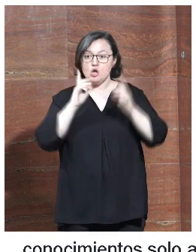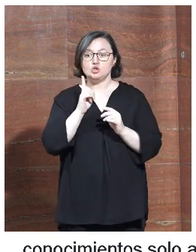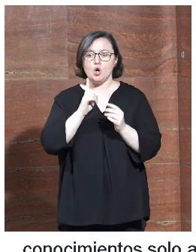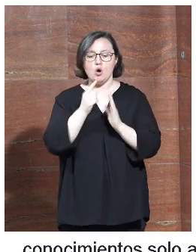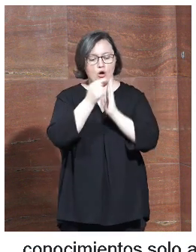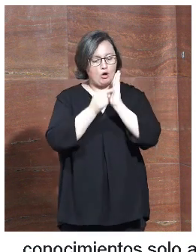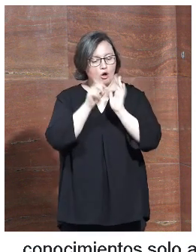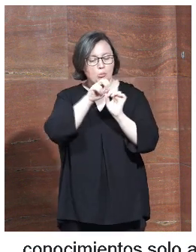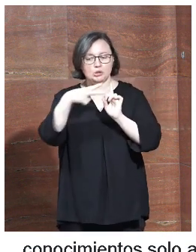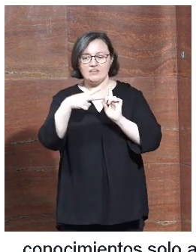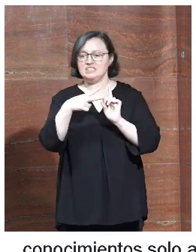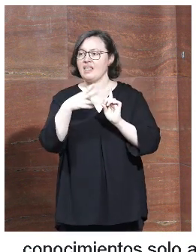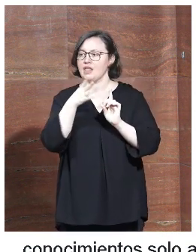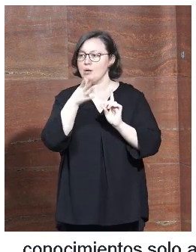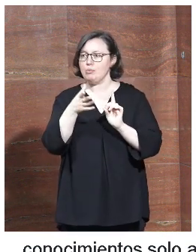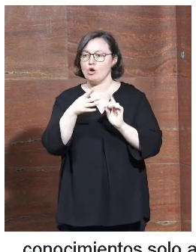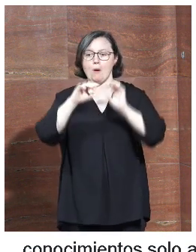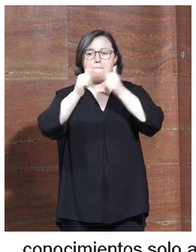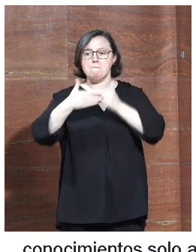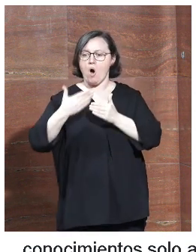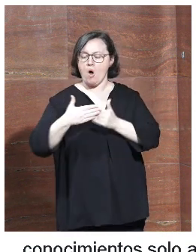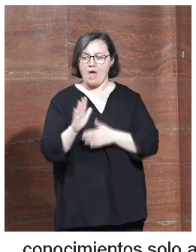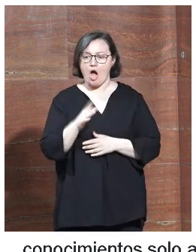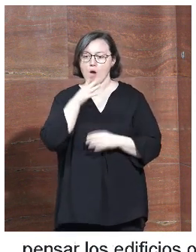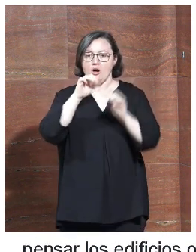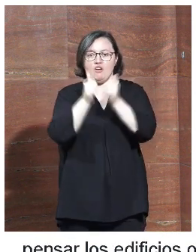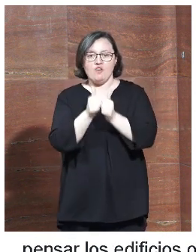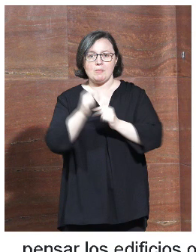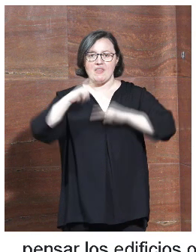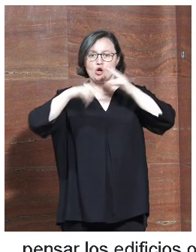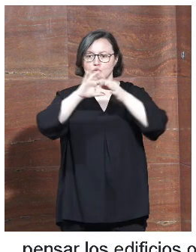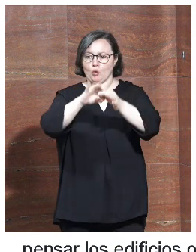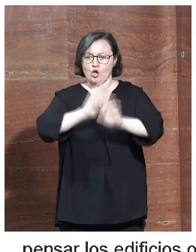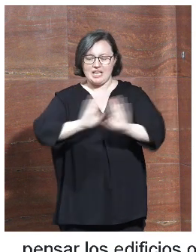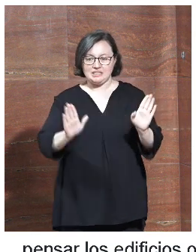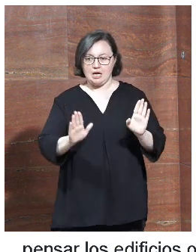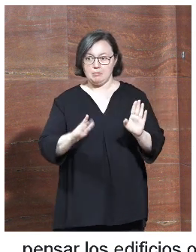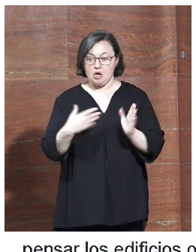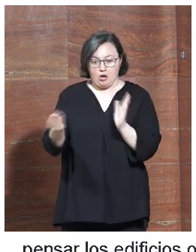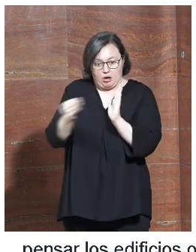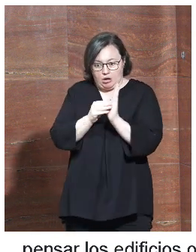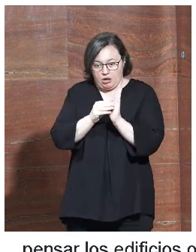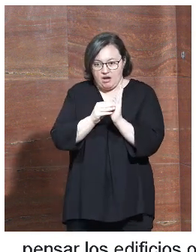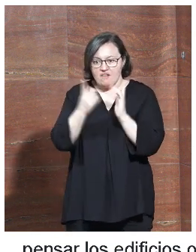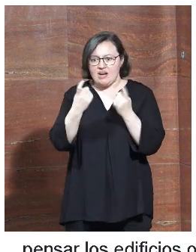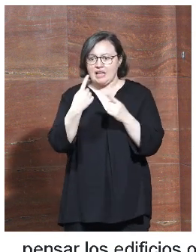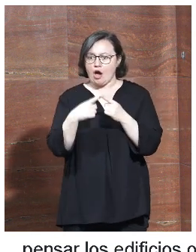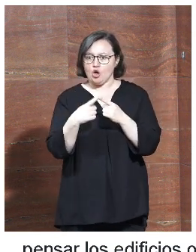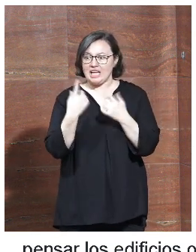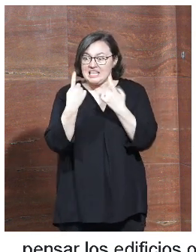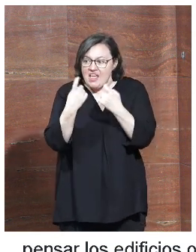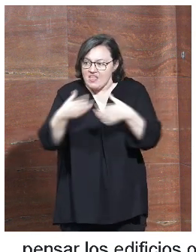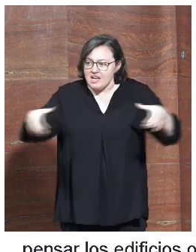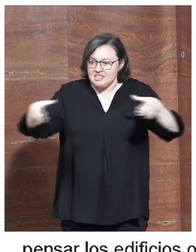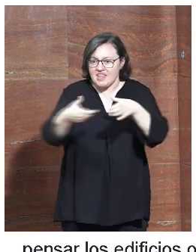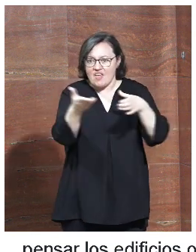atendiendo más a inercias, a modas, a maneras de hacer las cosas que no tienen en cuenta las